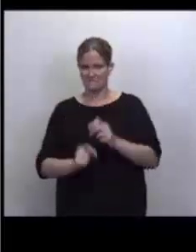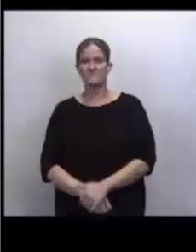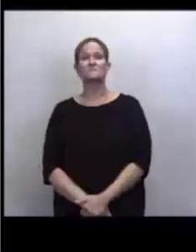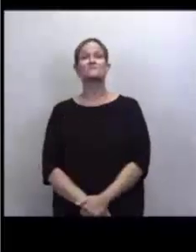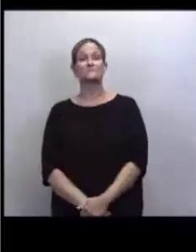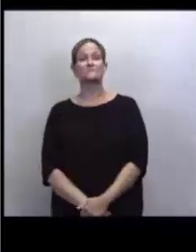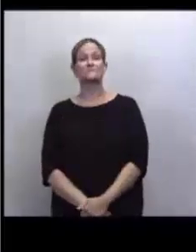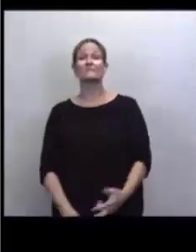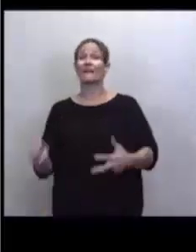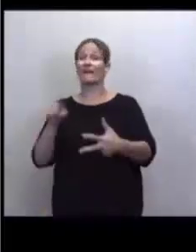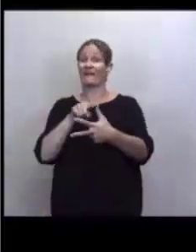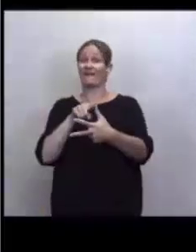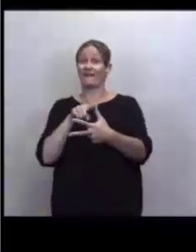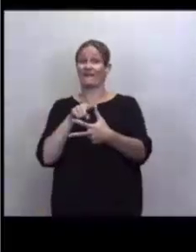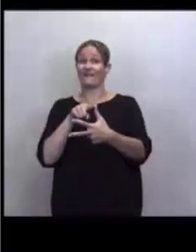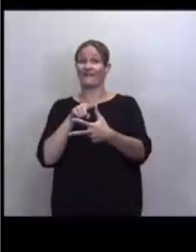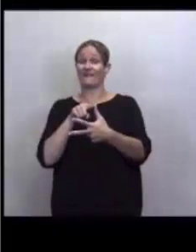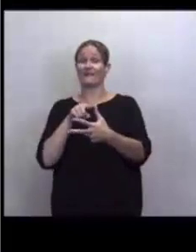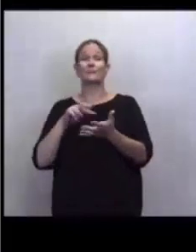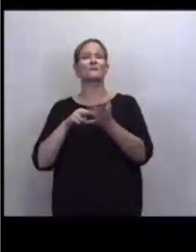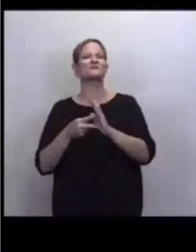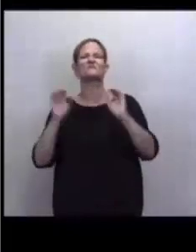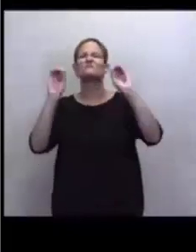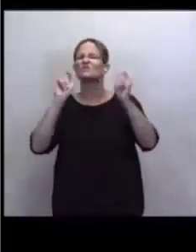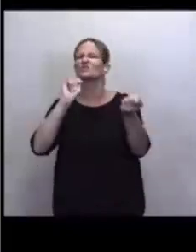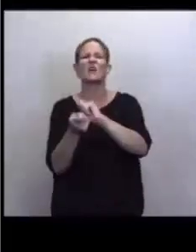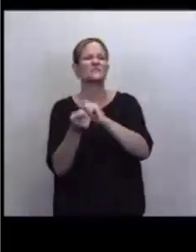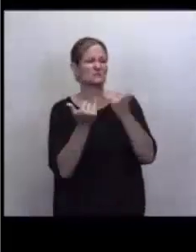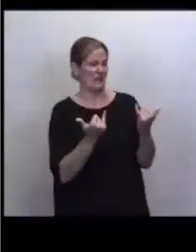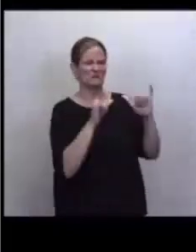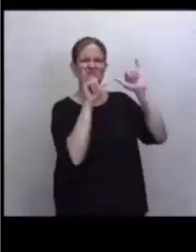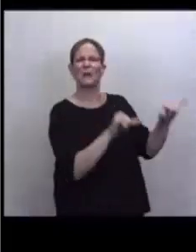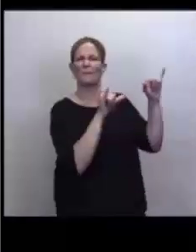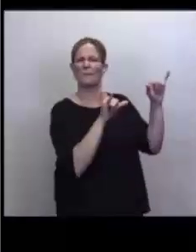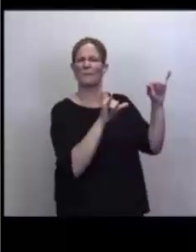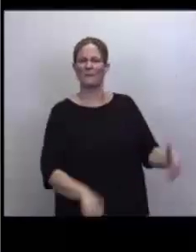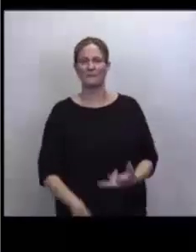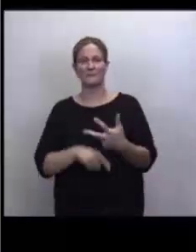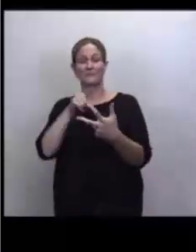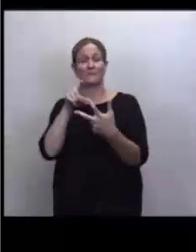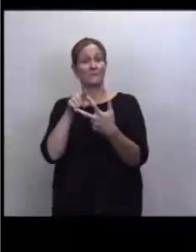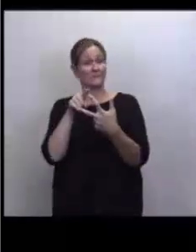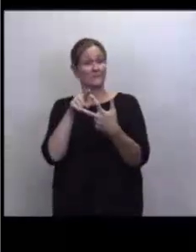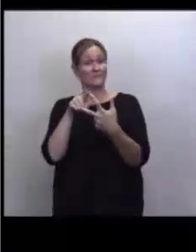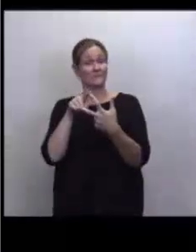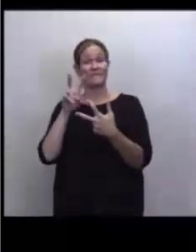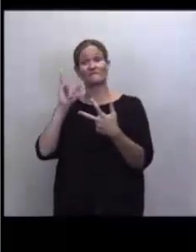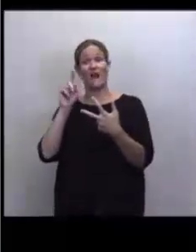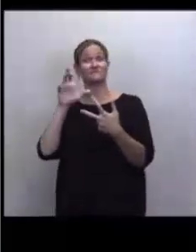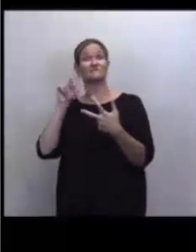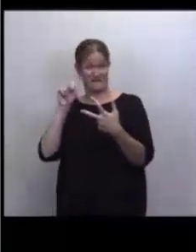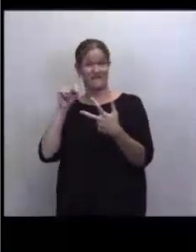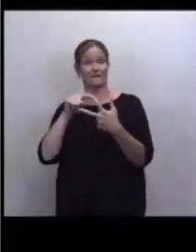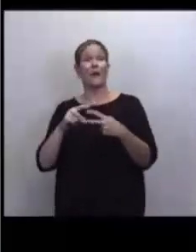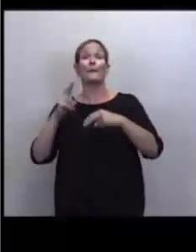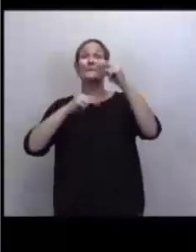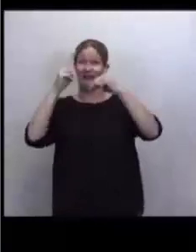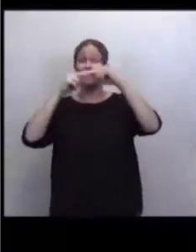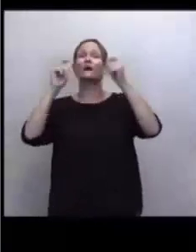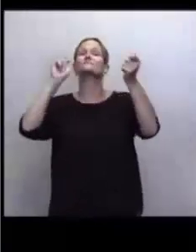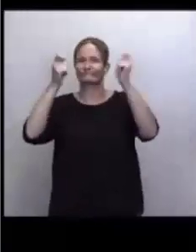La alternativa de no construcción sirve como la línea de base con la que se comparan las alternativas de